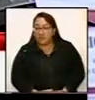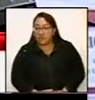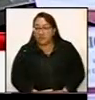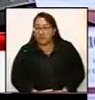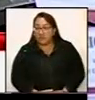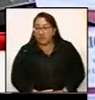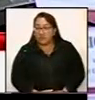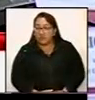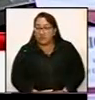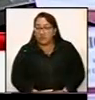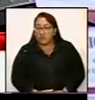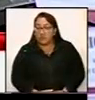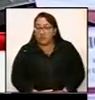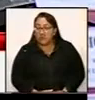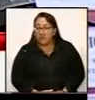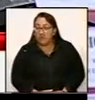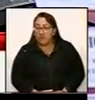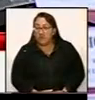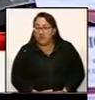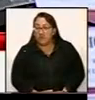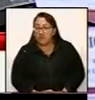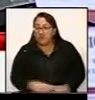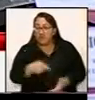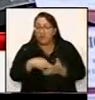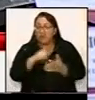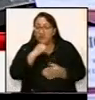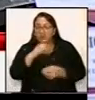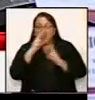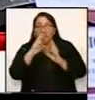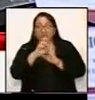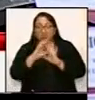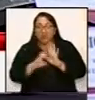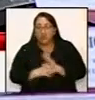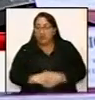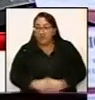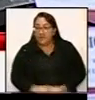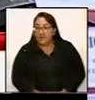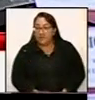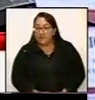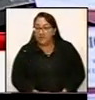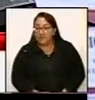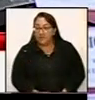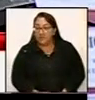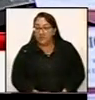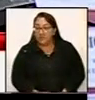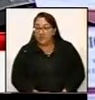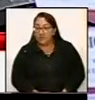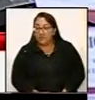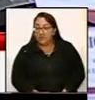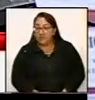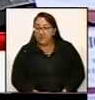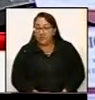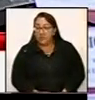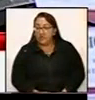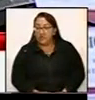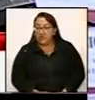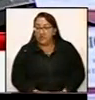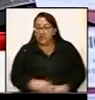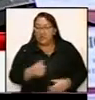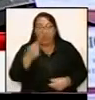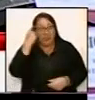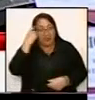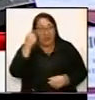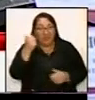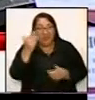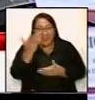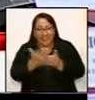declara, esa parte la declara inconstitucional. Este, y no es porque tenga muy buena memoria, sino porque como Internet ahora todo lo permite,